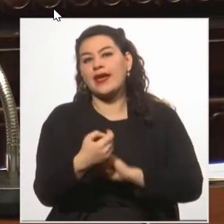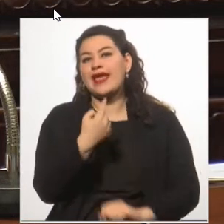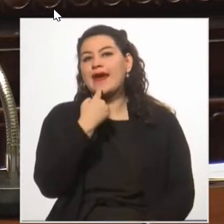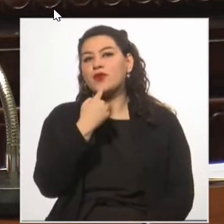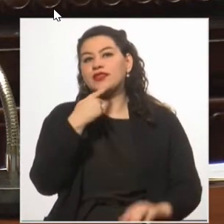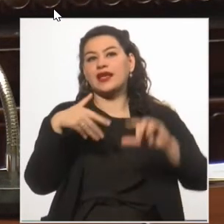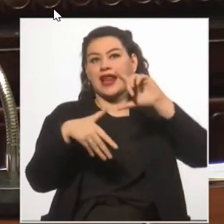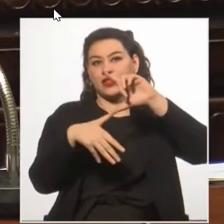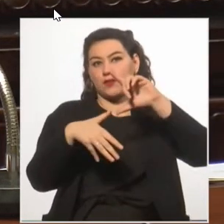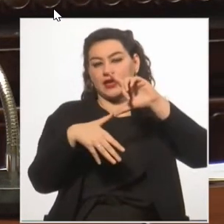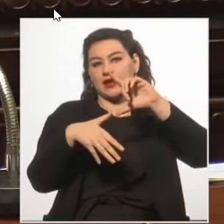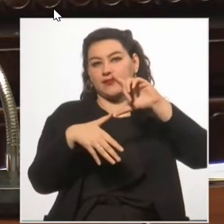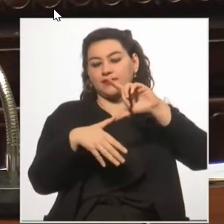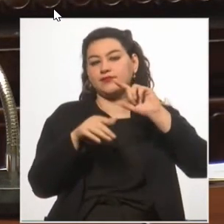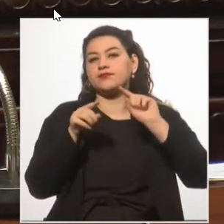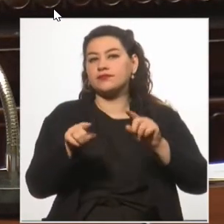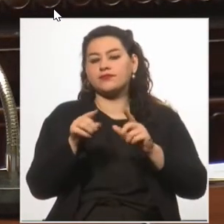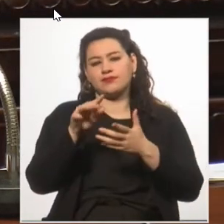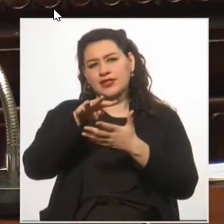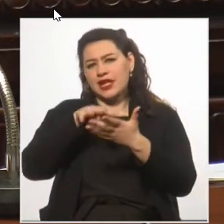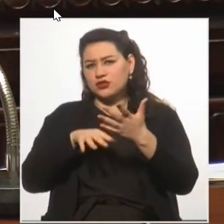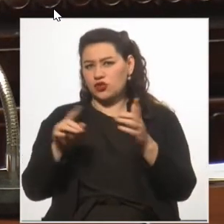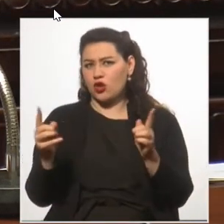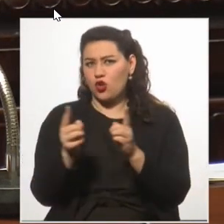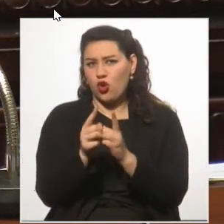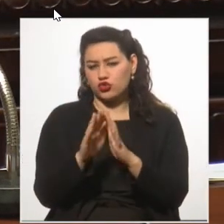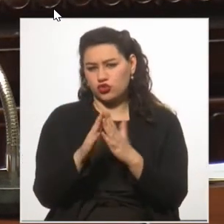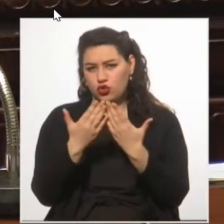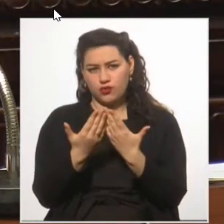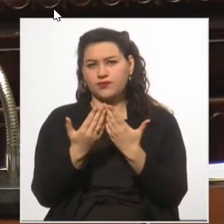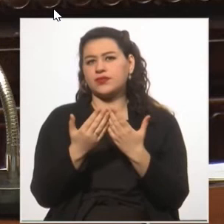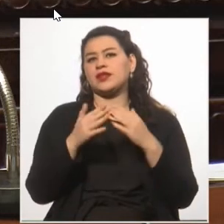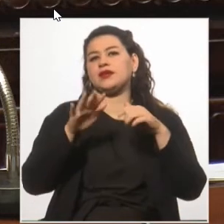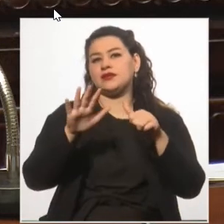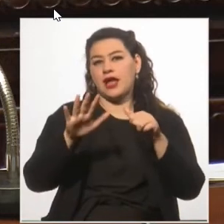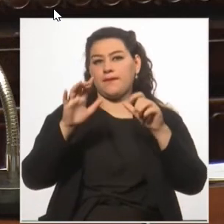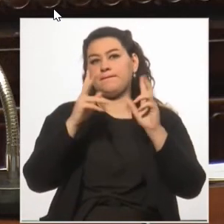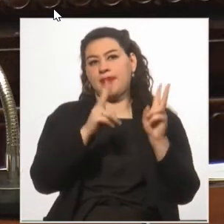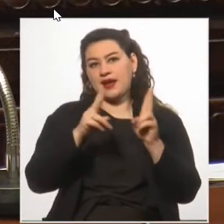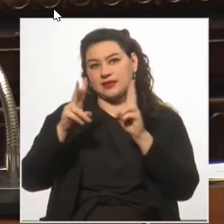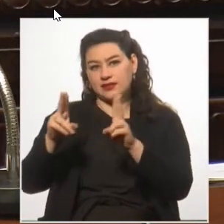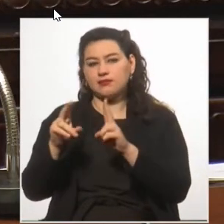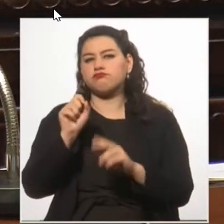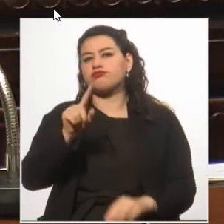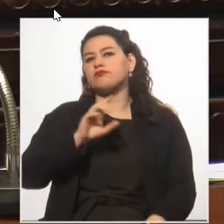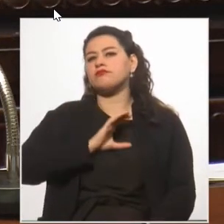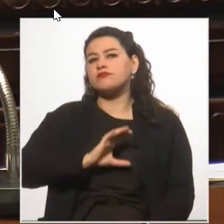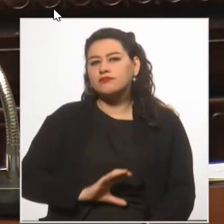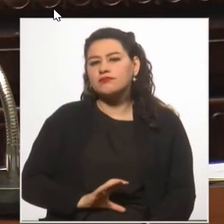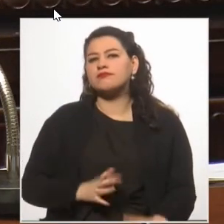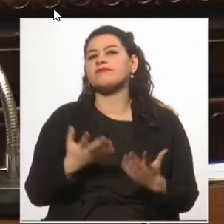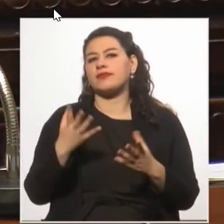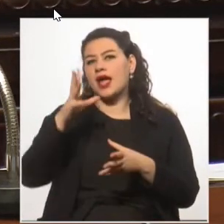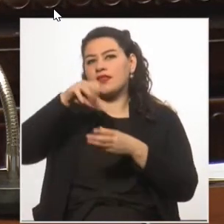política latinoamericana. Es un texto breve, compuesto de 6 partes. Se caracteriza por